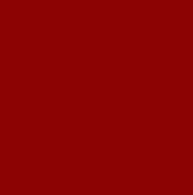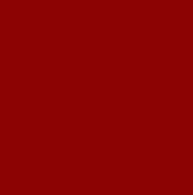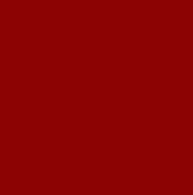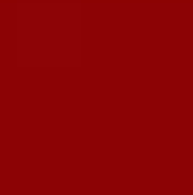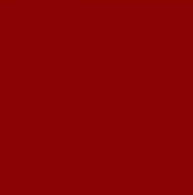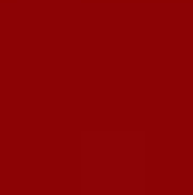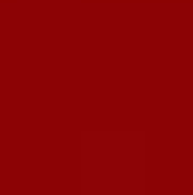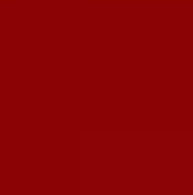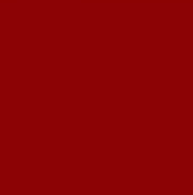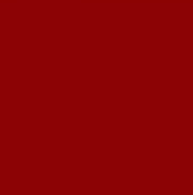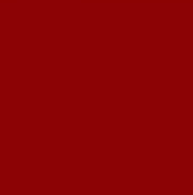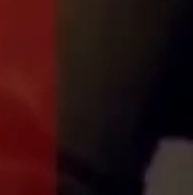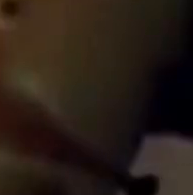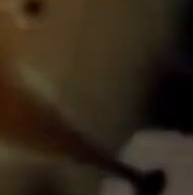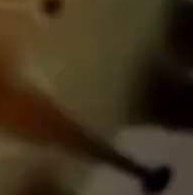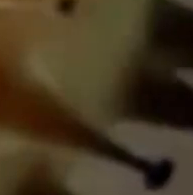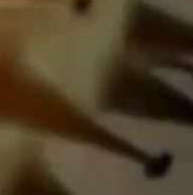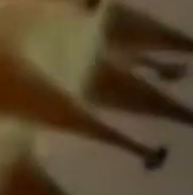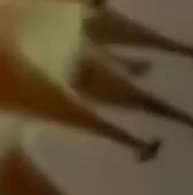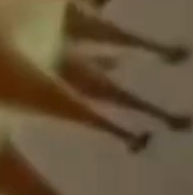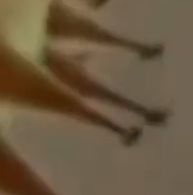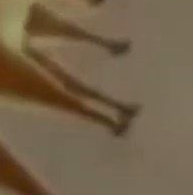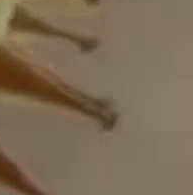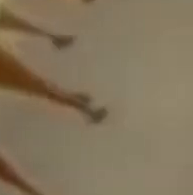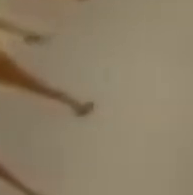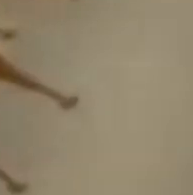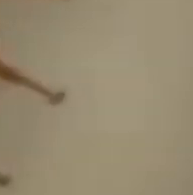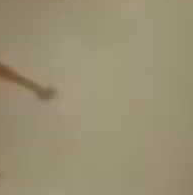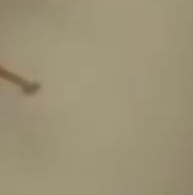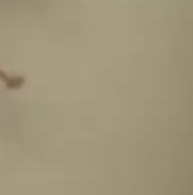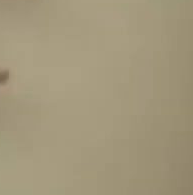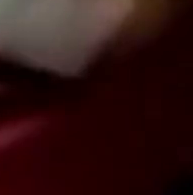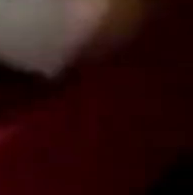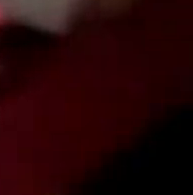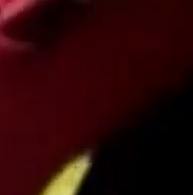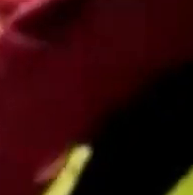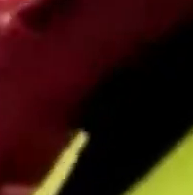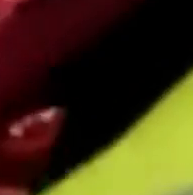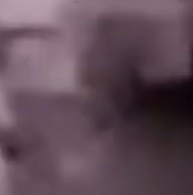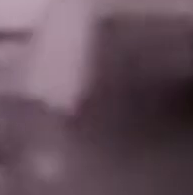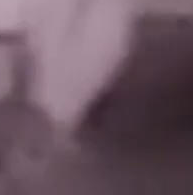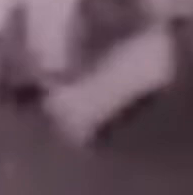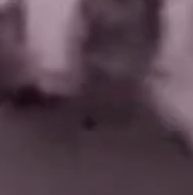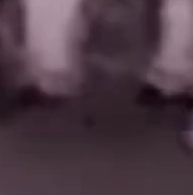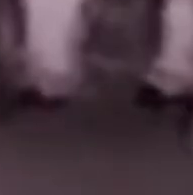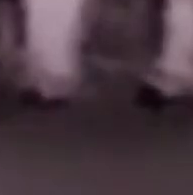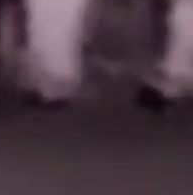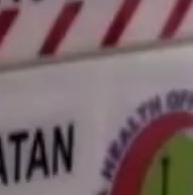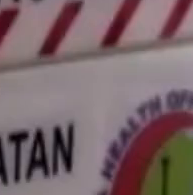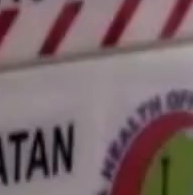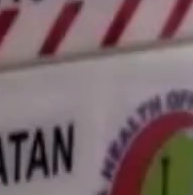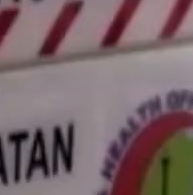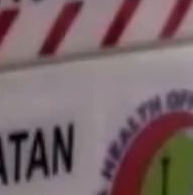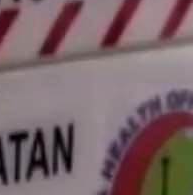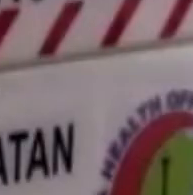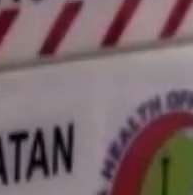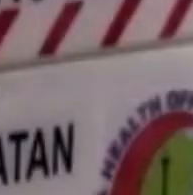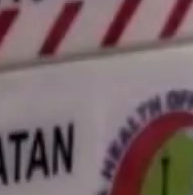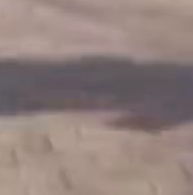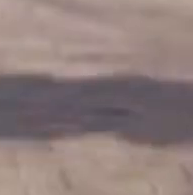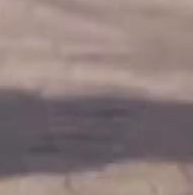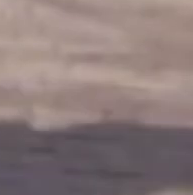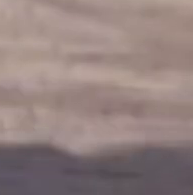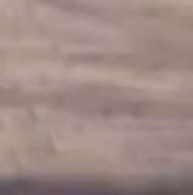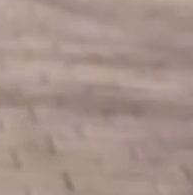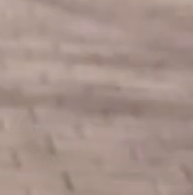Un extraño virus que surgió a fines de 2019 mantiene en alerta al mundo entero. El coronavirus, un